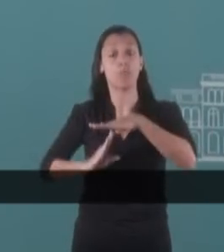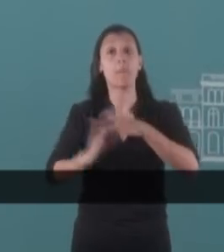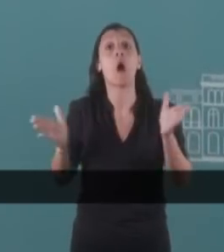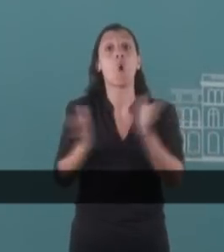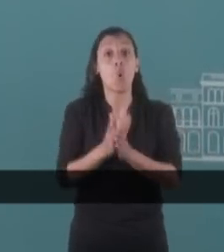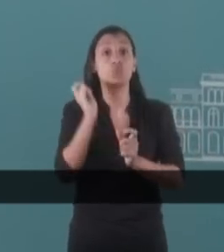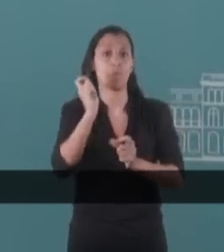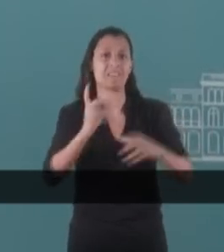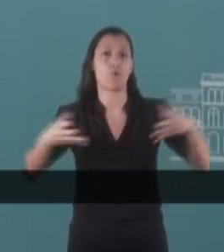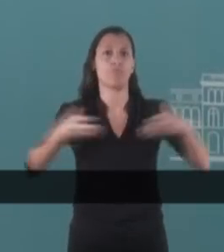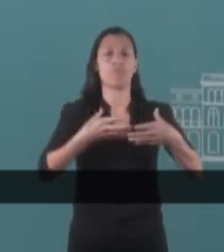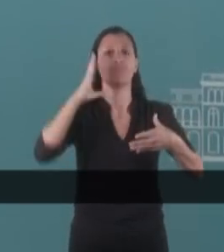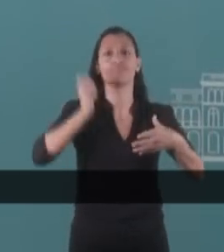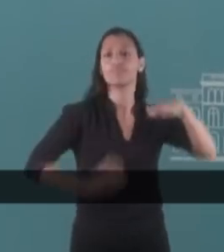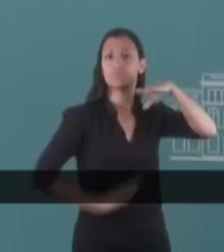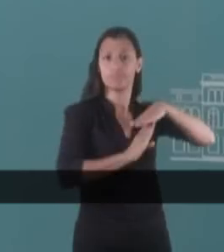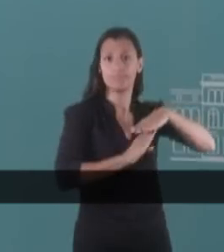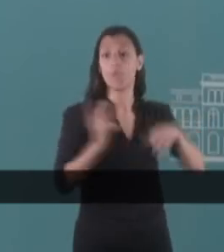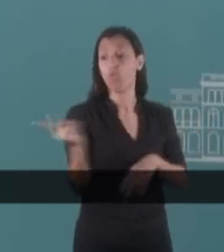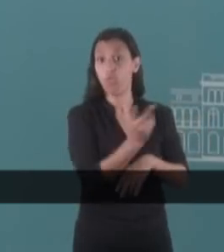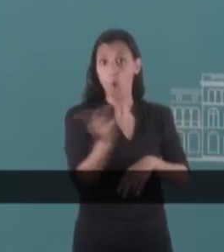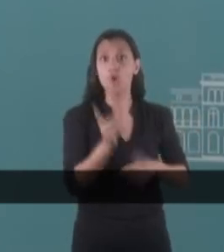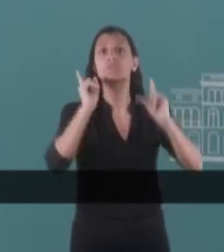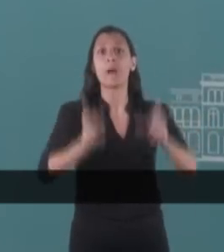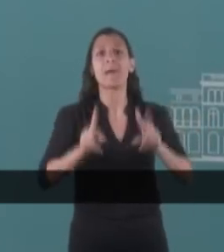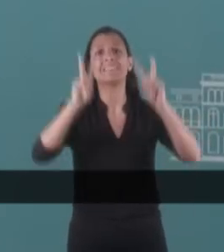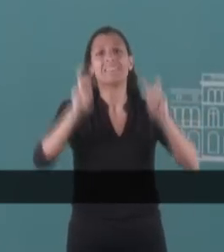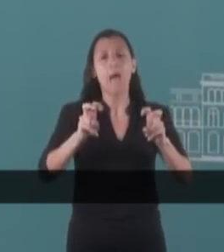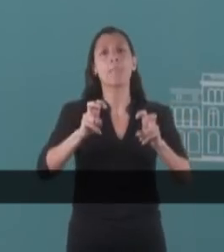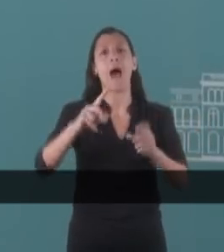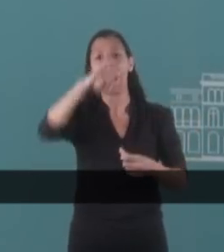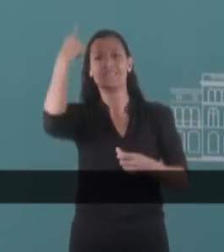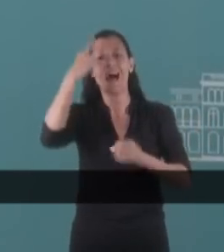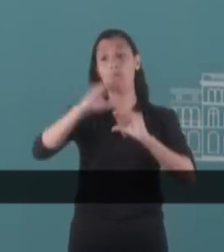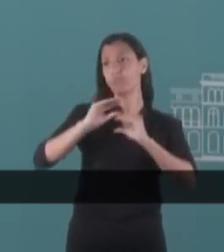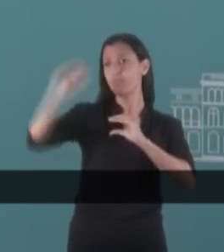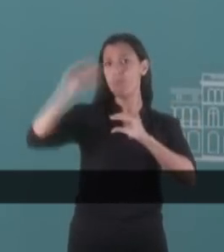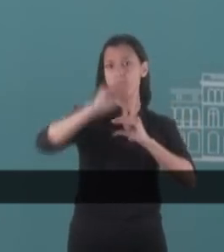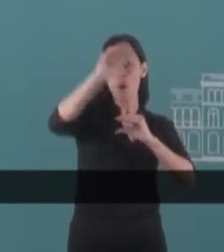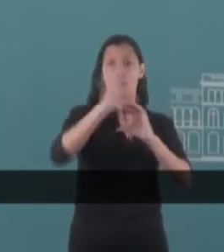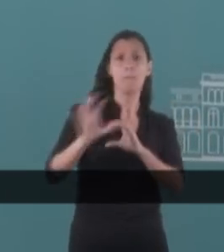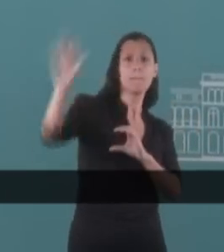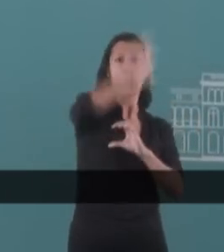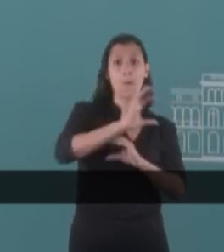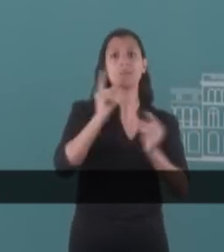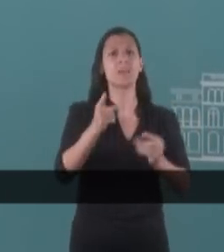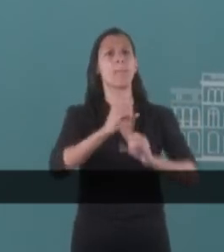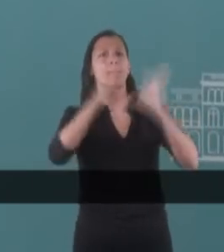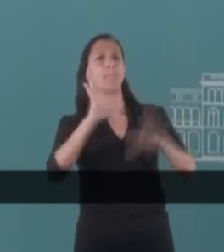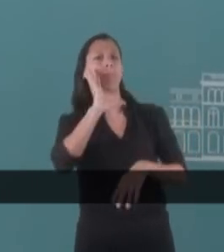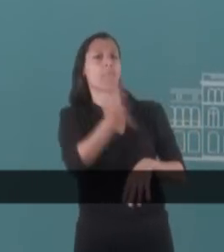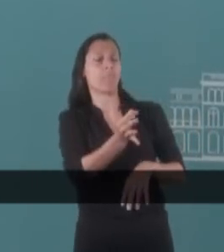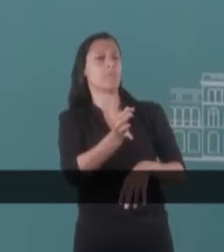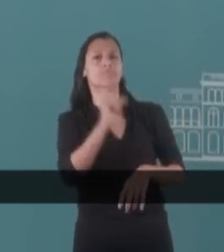de la Magistratura y en la cuestión de la coparticipación de la Ciudad de Buenos Aires, donde también claramente violó